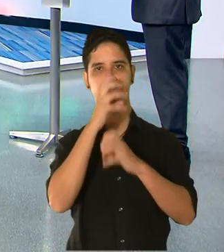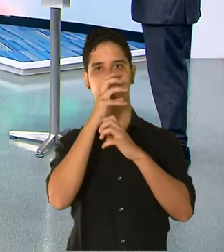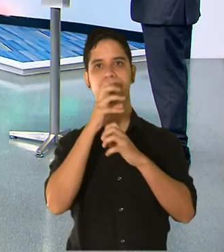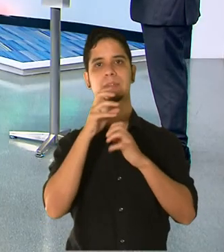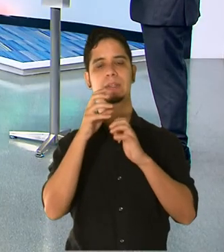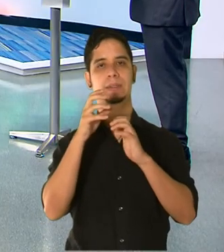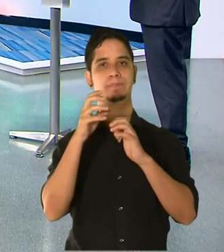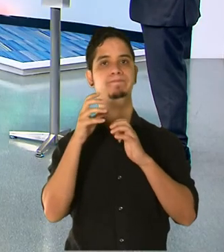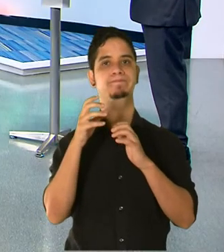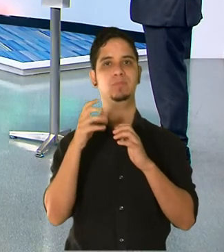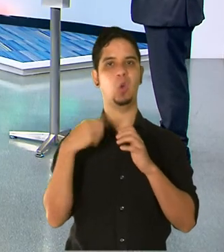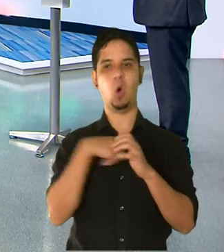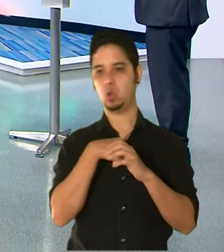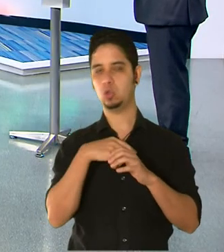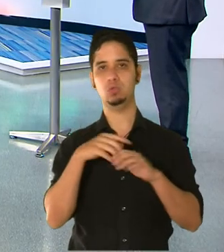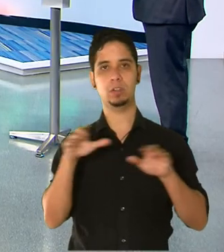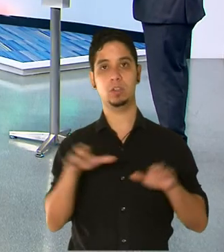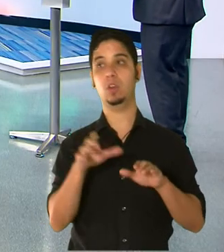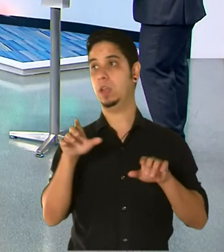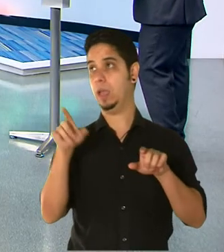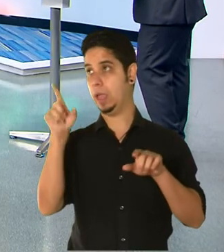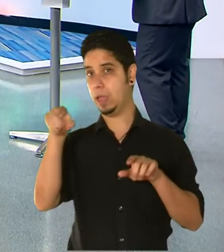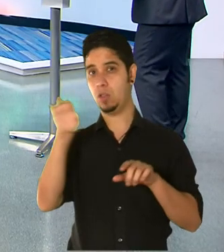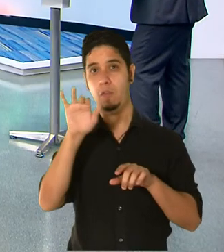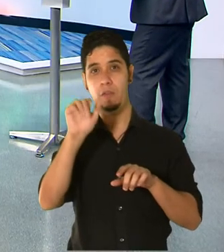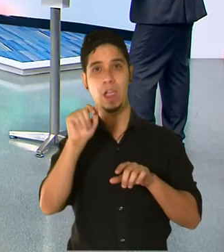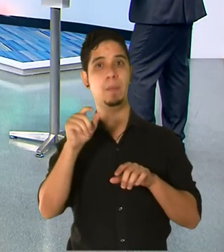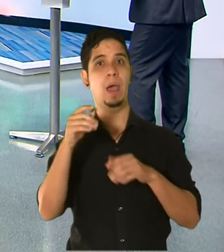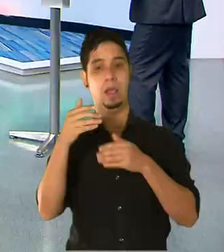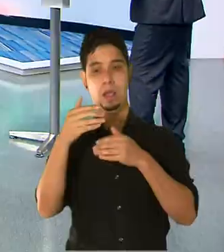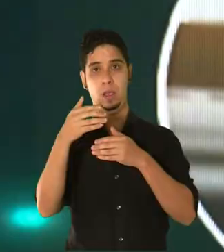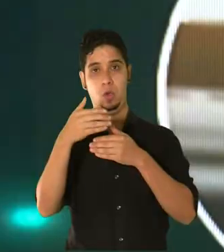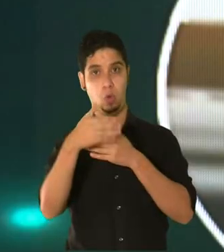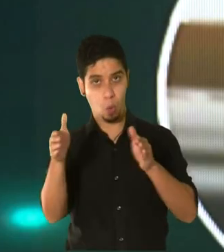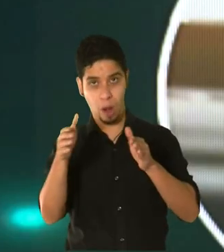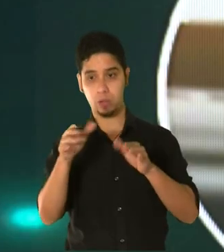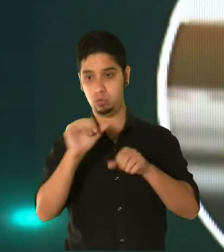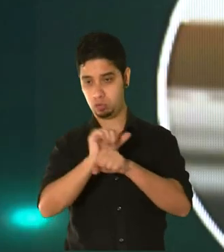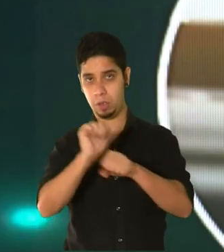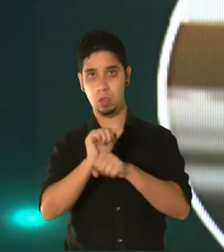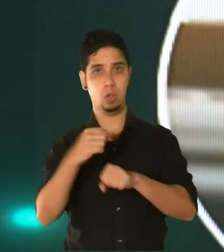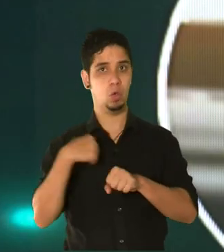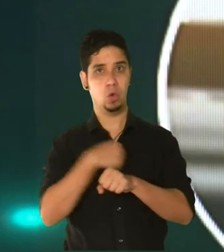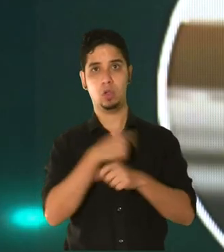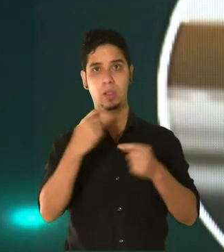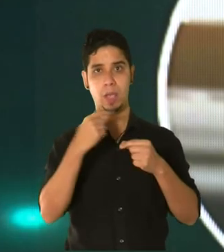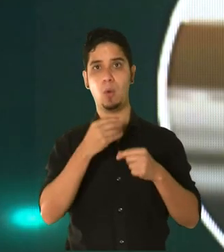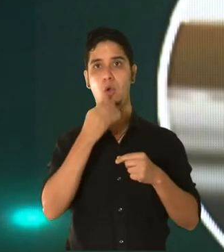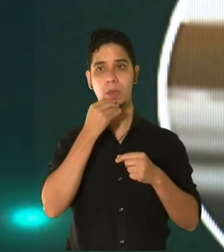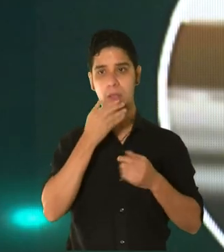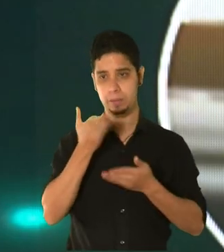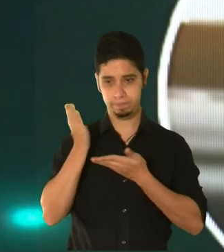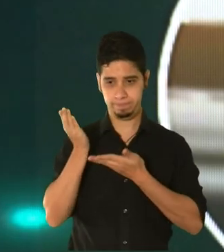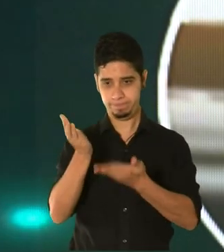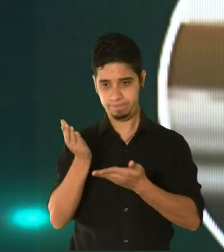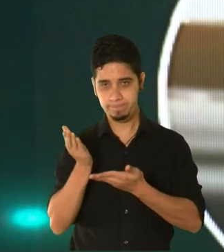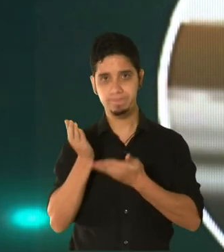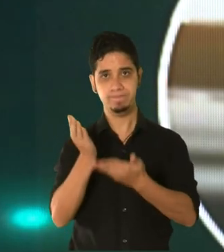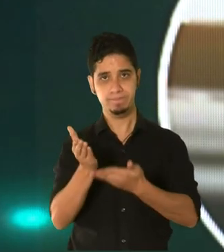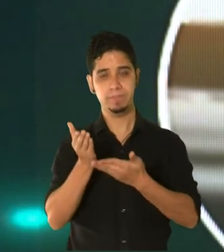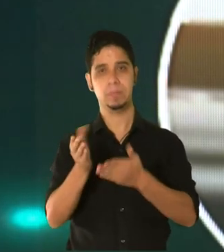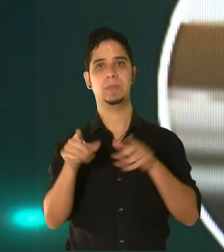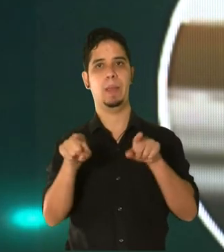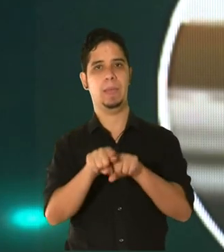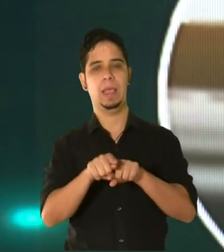básicamente lockdown en sus habitaciones trabajando allí desde sus computadoras les proveíamos sus tres comunidades y sus servicios básicos